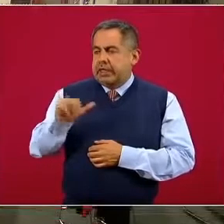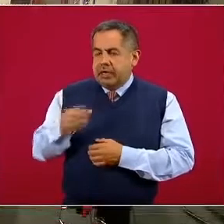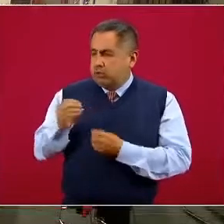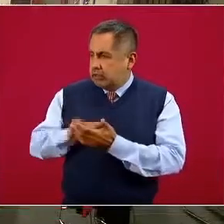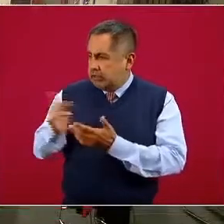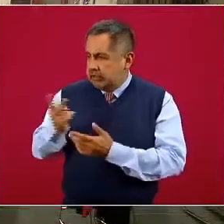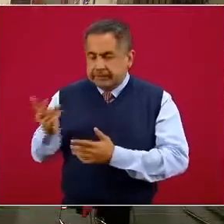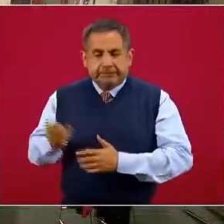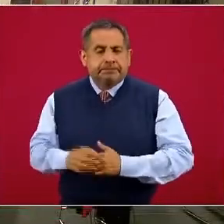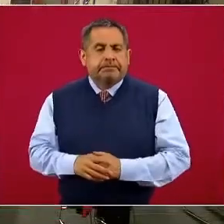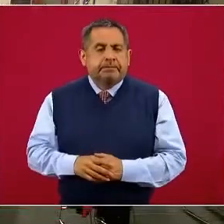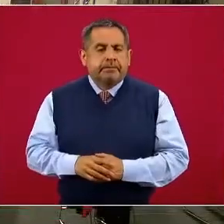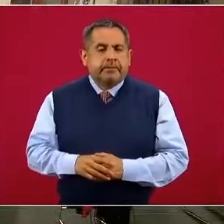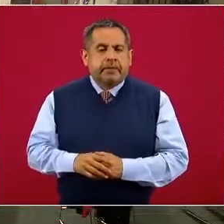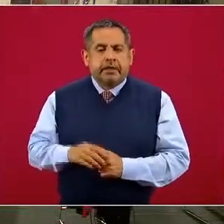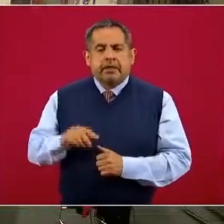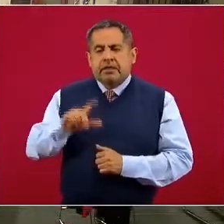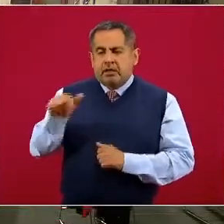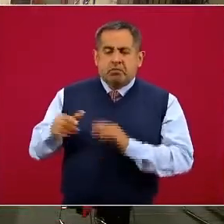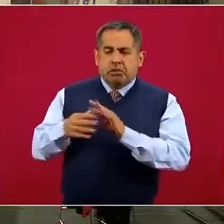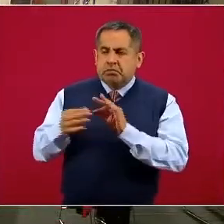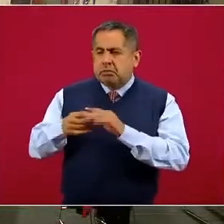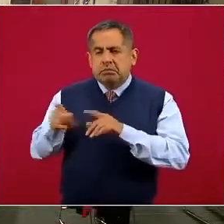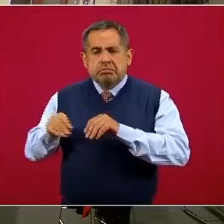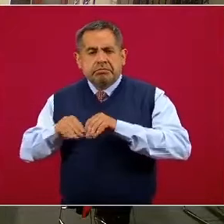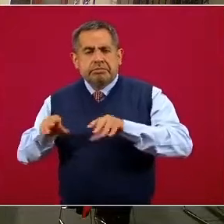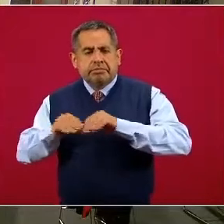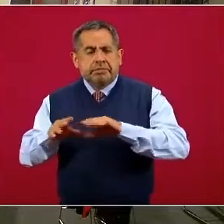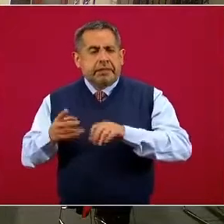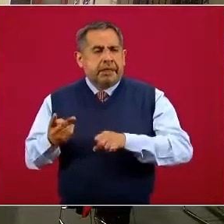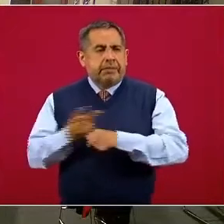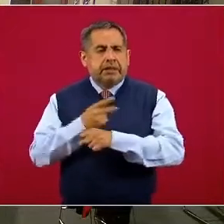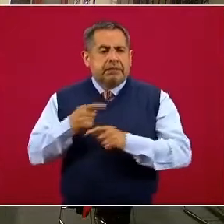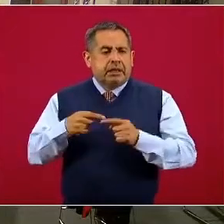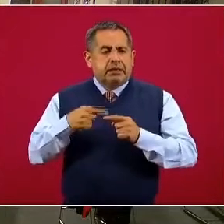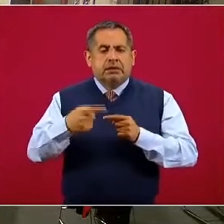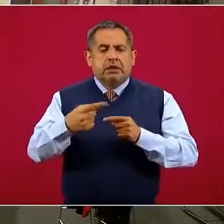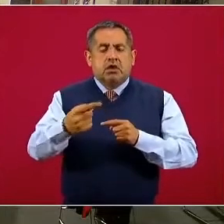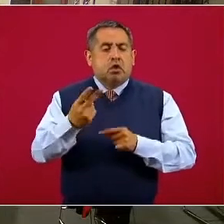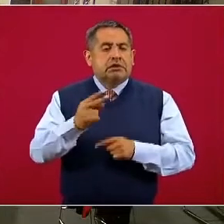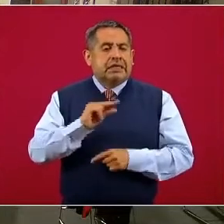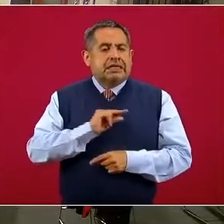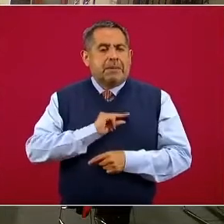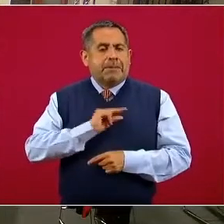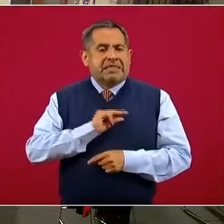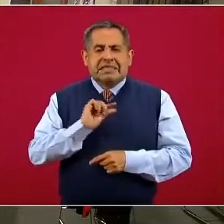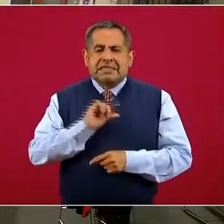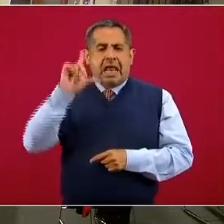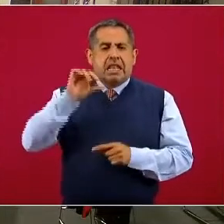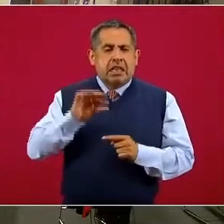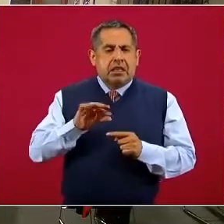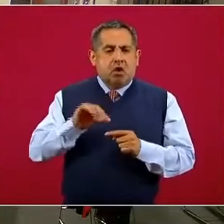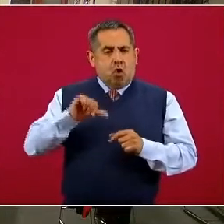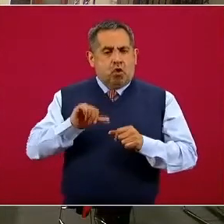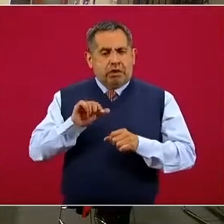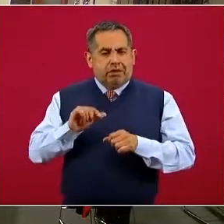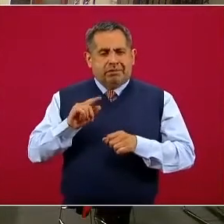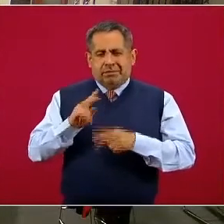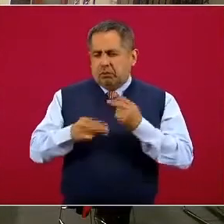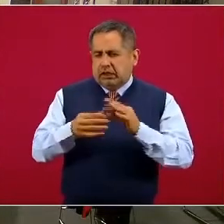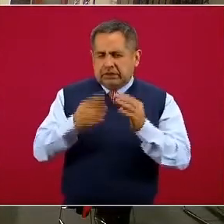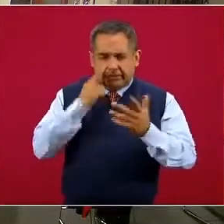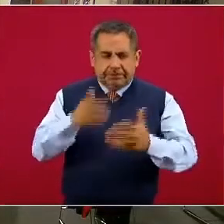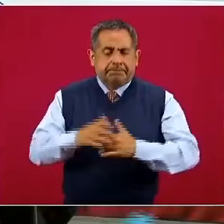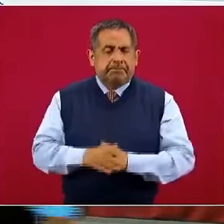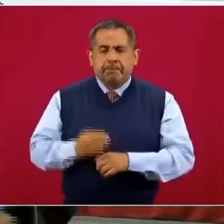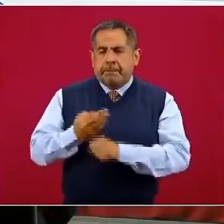gracias. Quien en un momento más también nos dará a conocer las 2 actividades especiales que se van a realizar esta noche. Vamos entonces